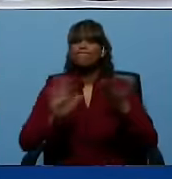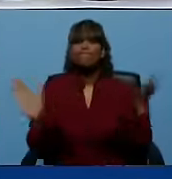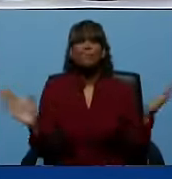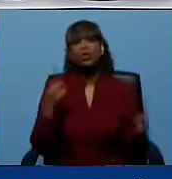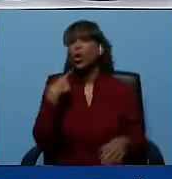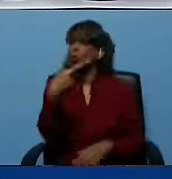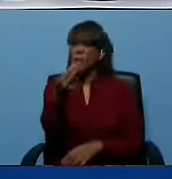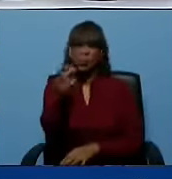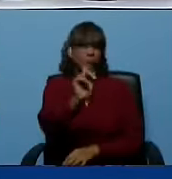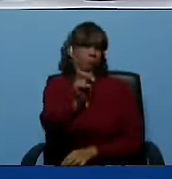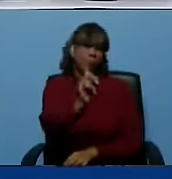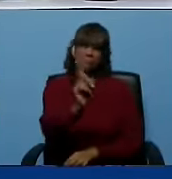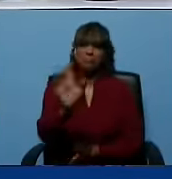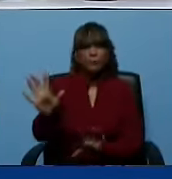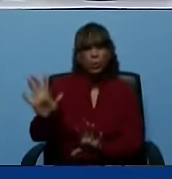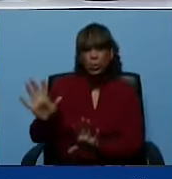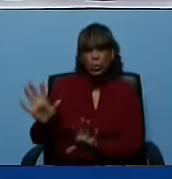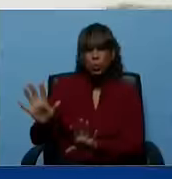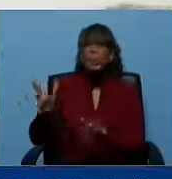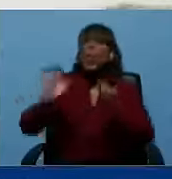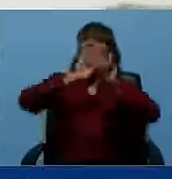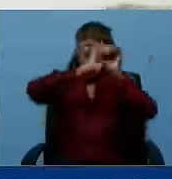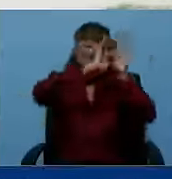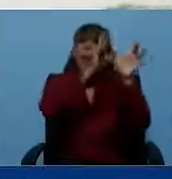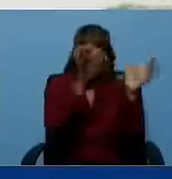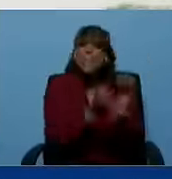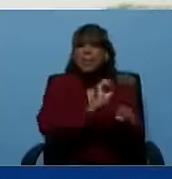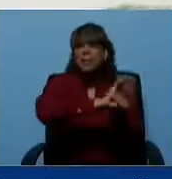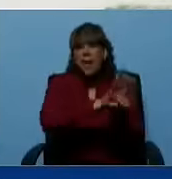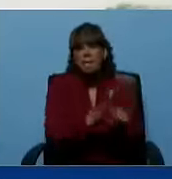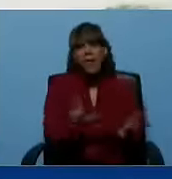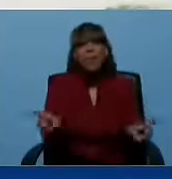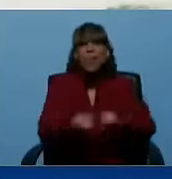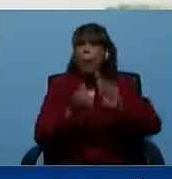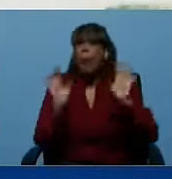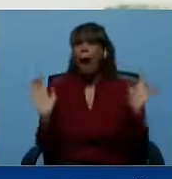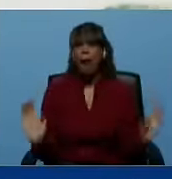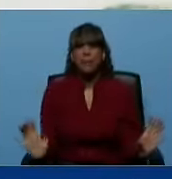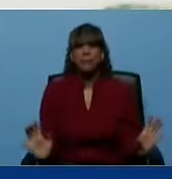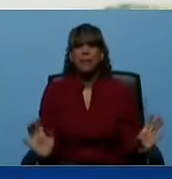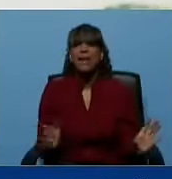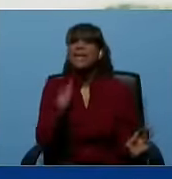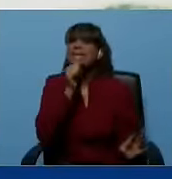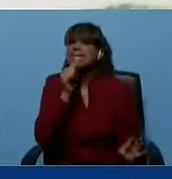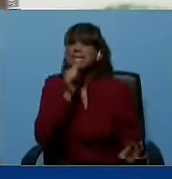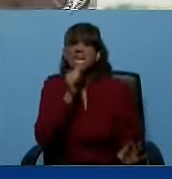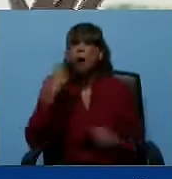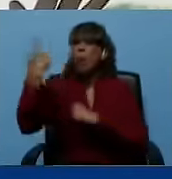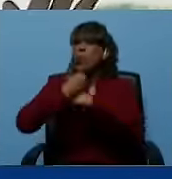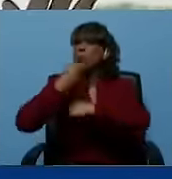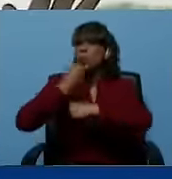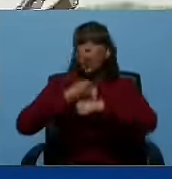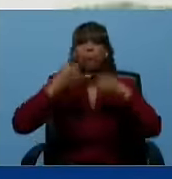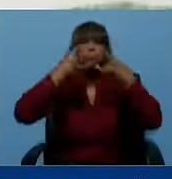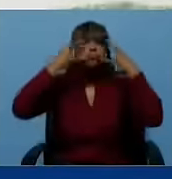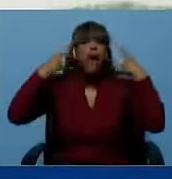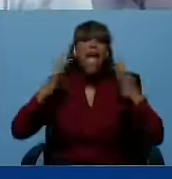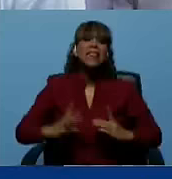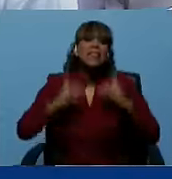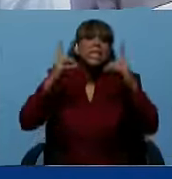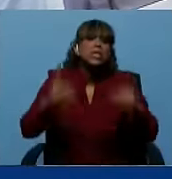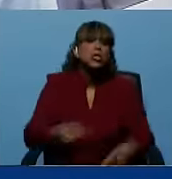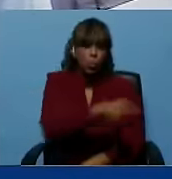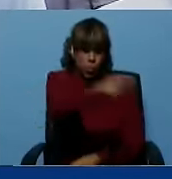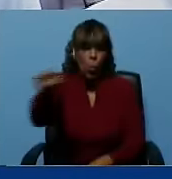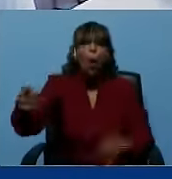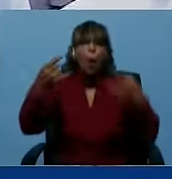no, esto es como la pandemia. En la pandemia aquí nadie se lo obligó a cuidarse. Yo dije,